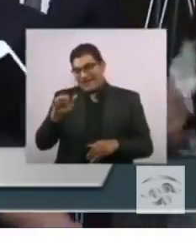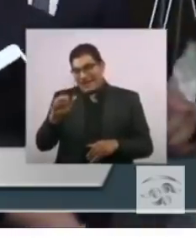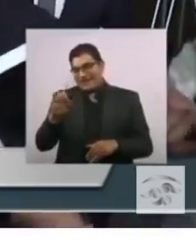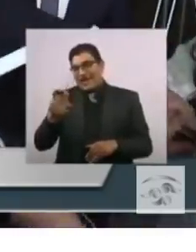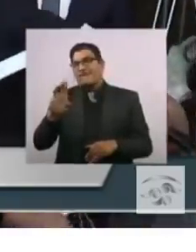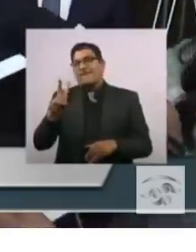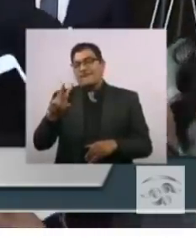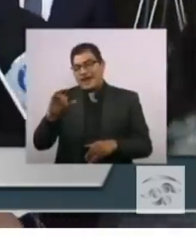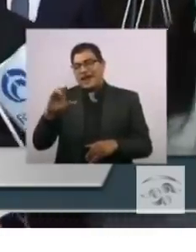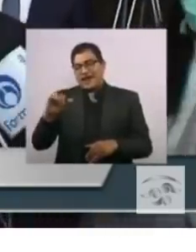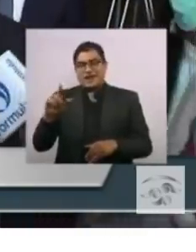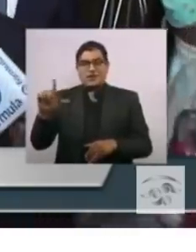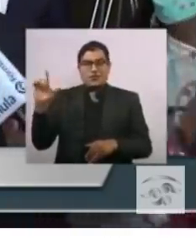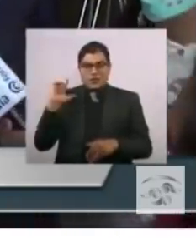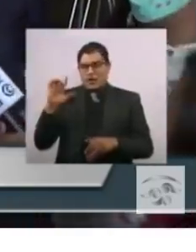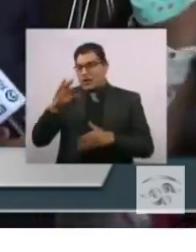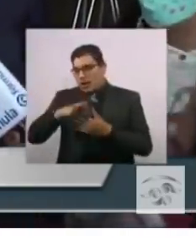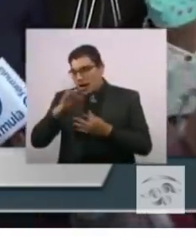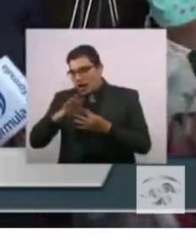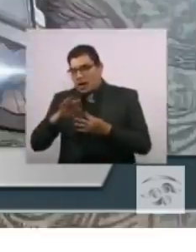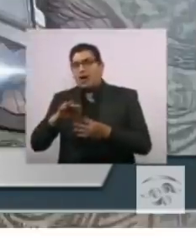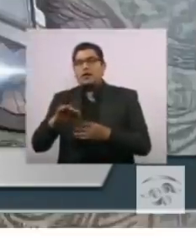pasado lunes, 1 de marzo.